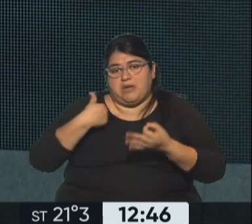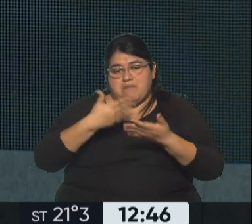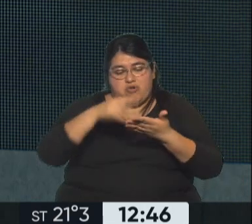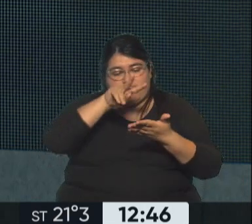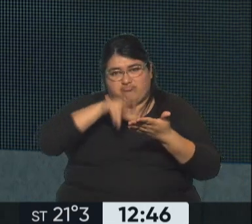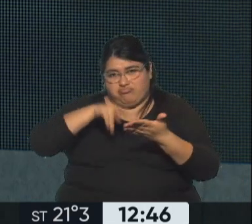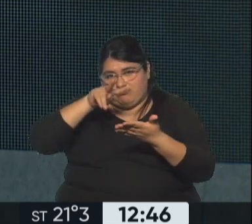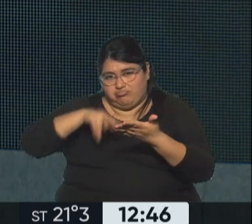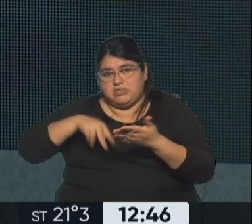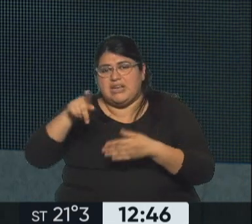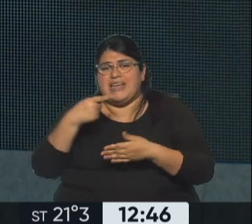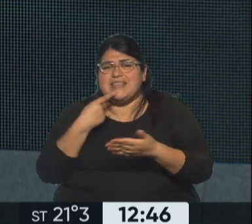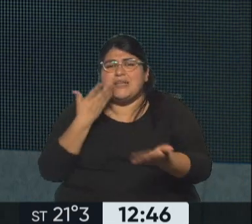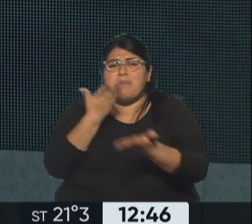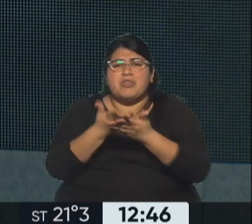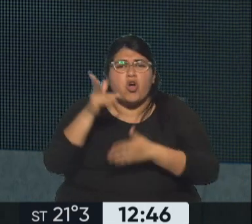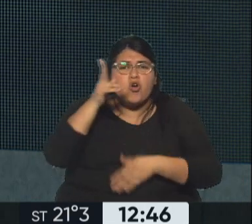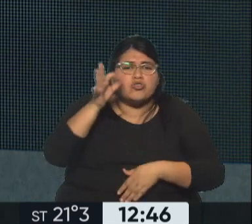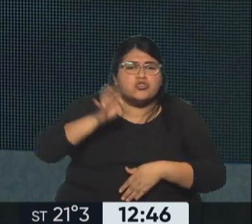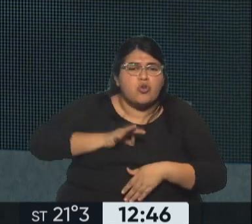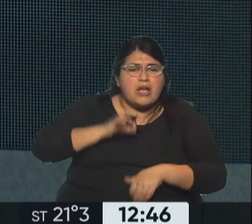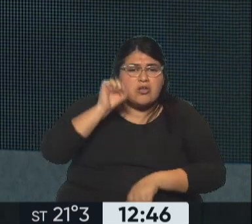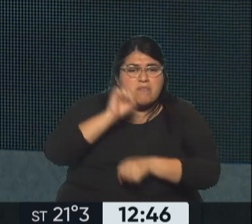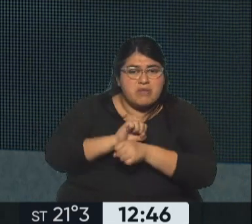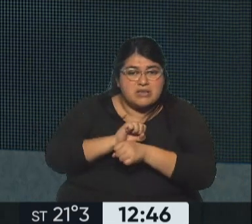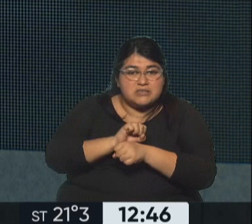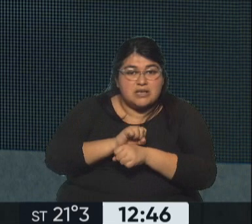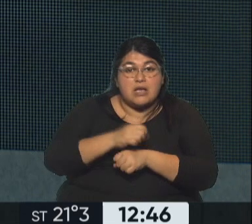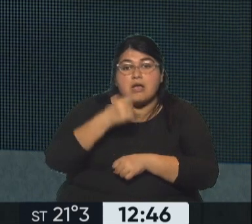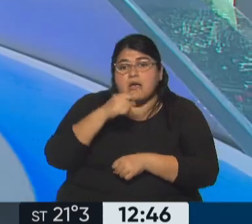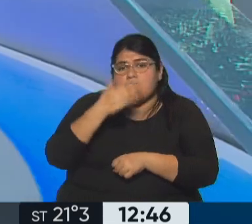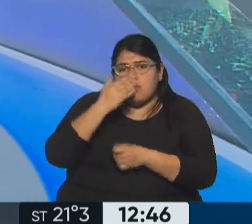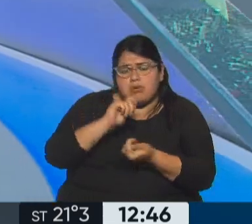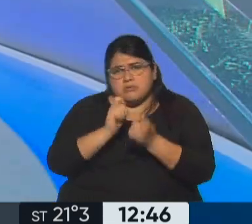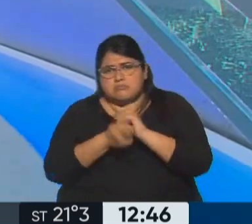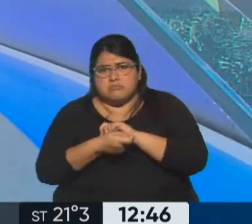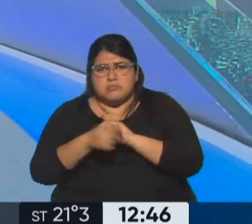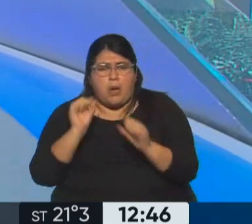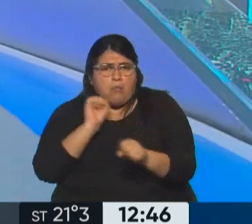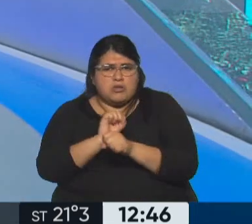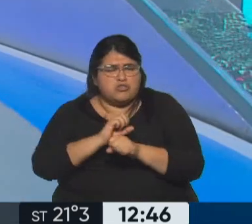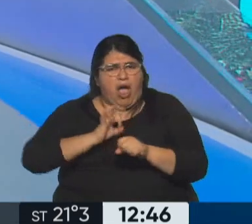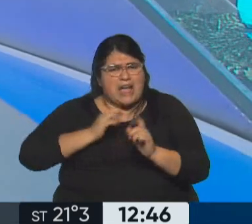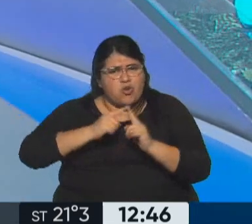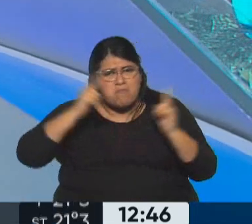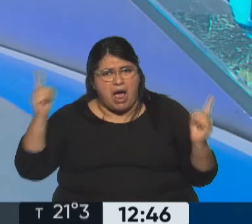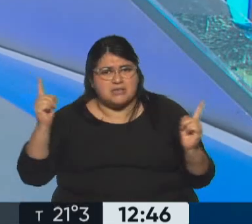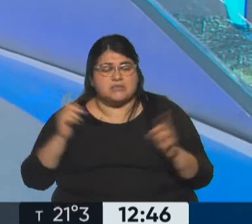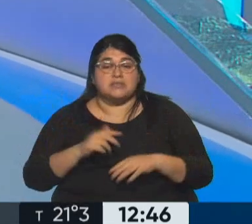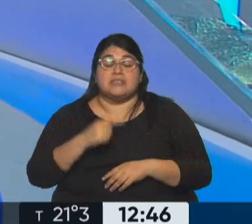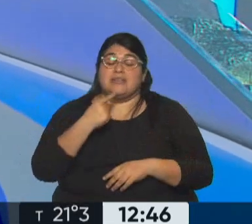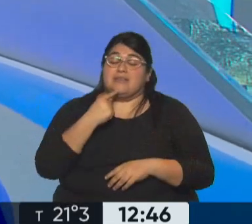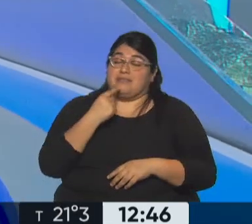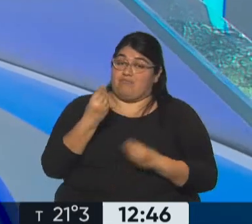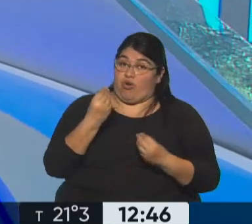en el caso, había pedido 8 años de prisión y termina teniendo esta mujer una prisión perpetua? Claro, la Fiscalía consideró que Gina mató